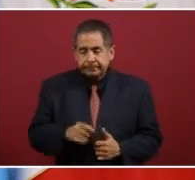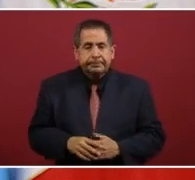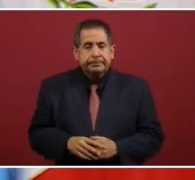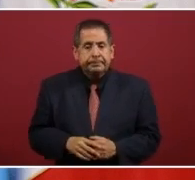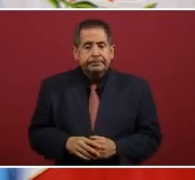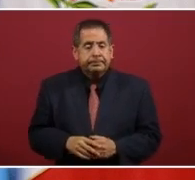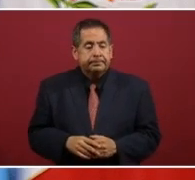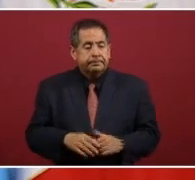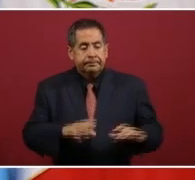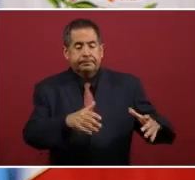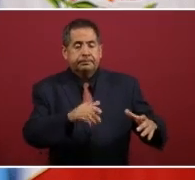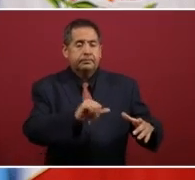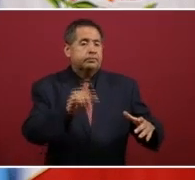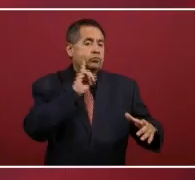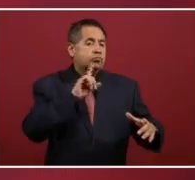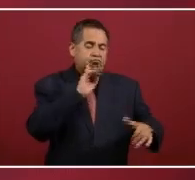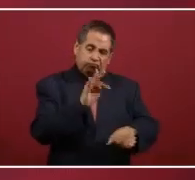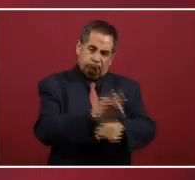defensa